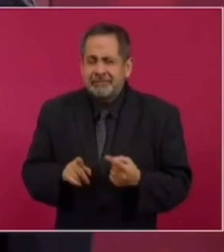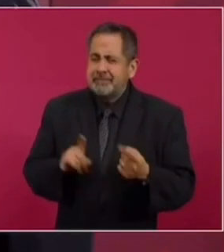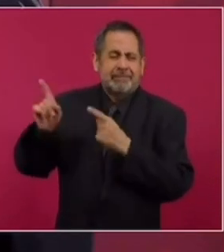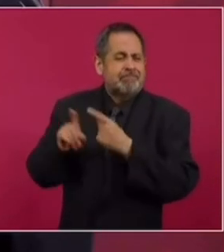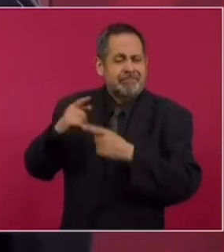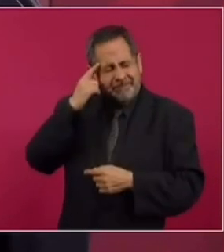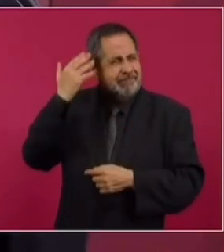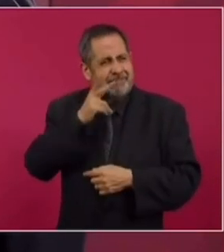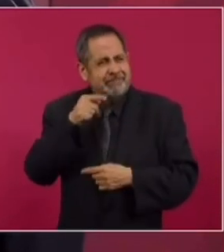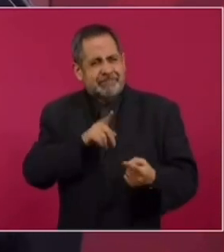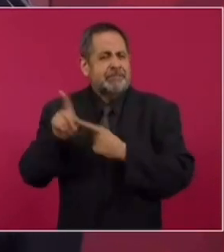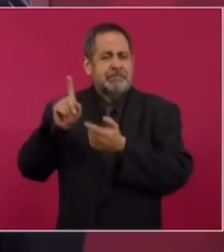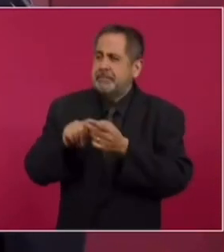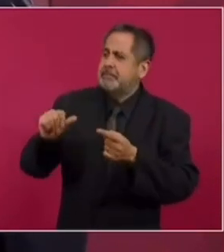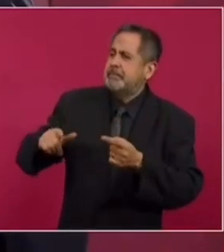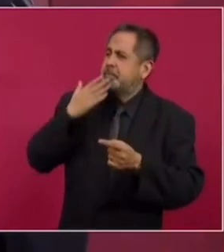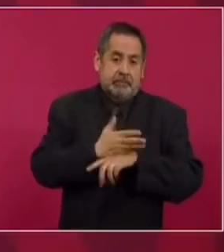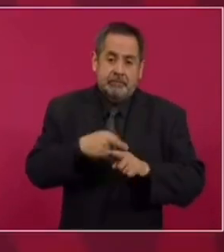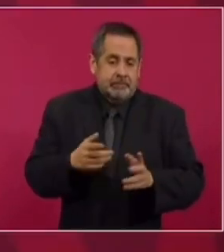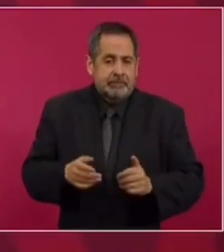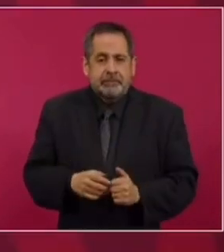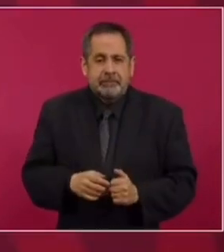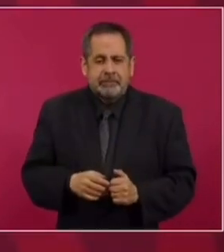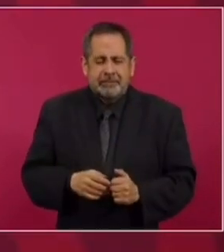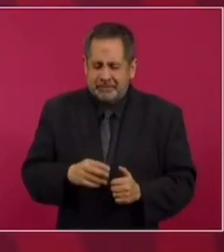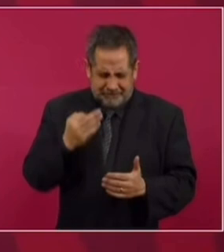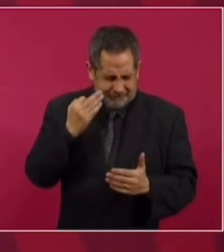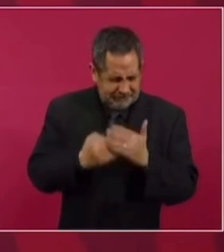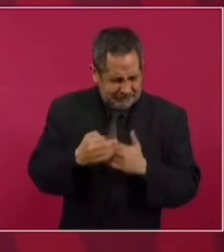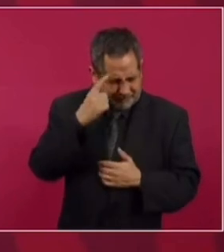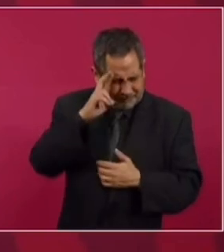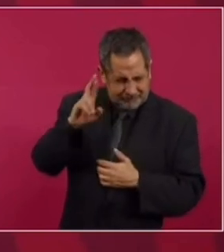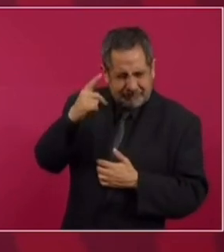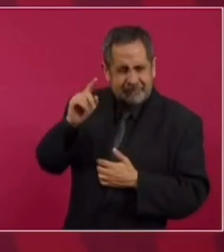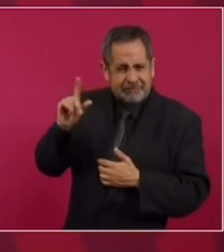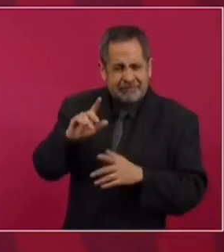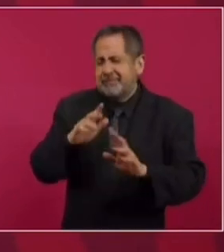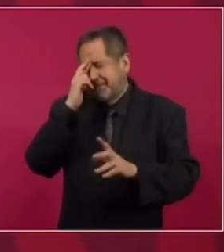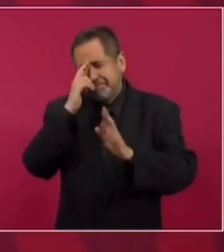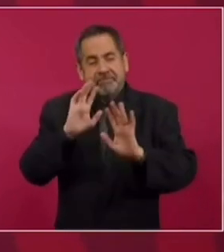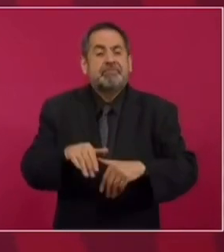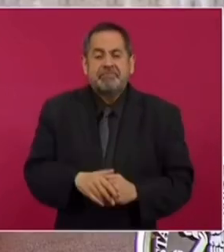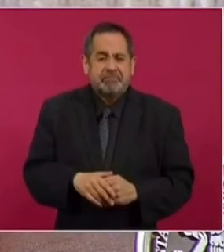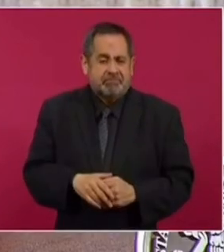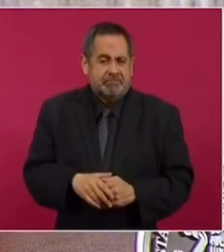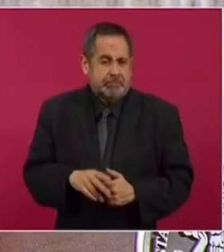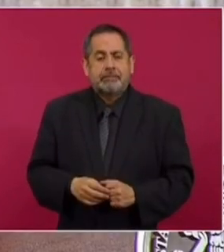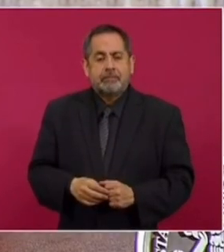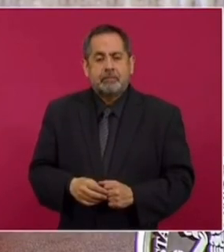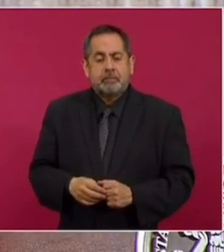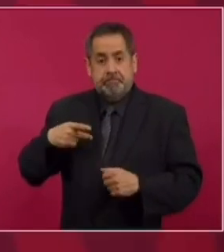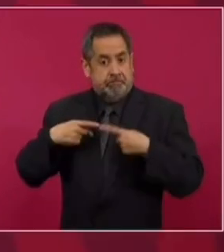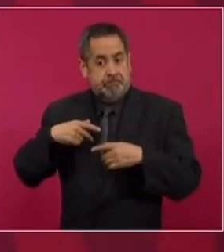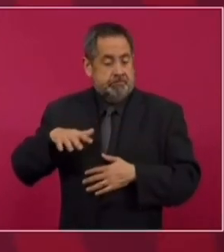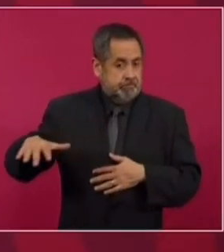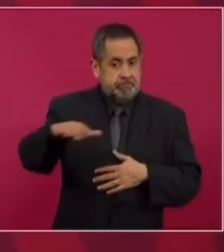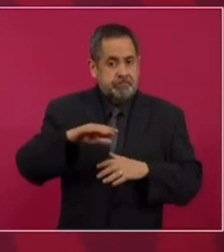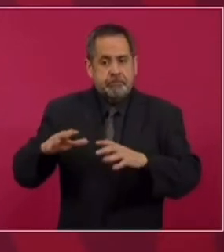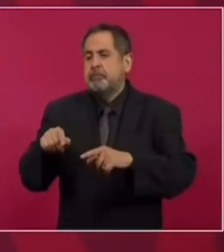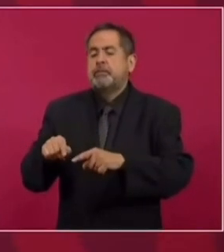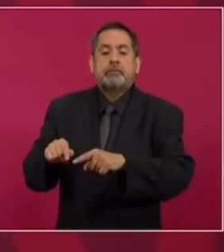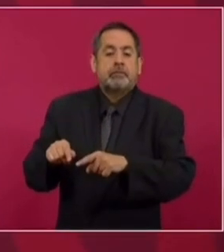insultos o ultrajes al buen gobierno, faltas a la autoridad o algunas cosas así. No. La gente